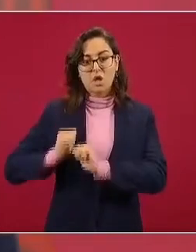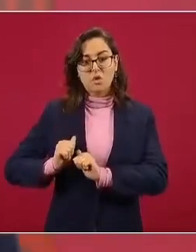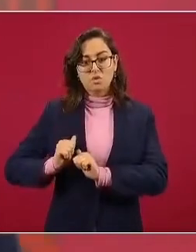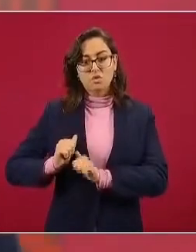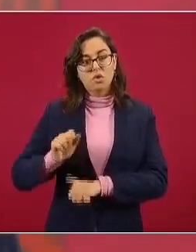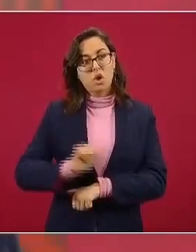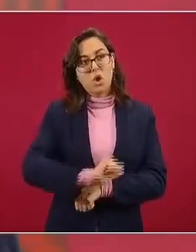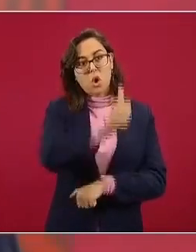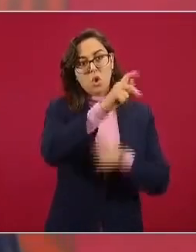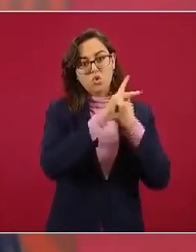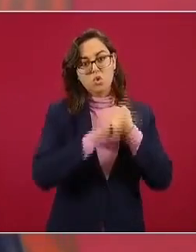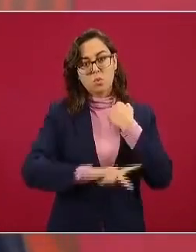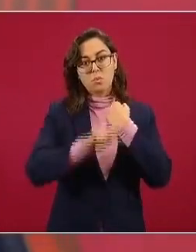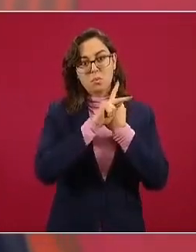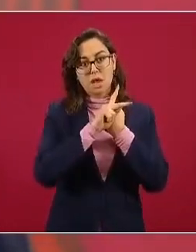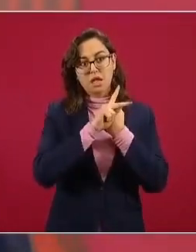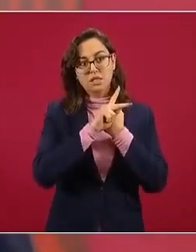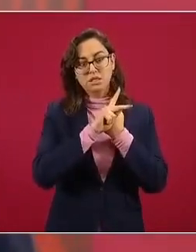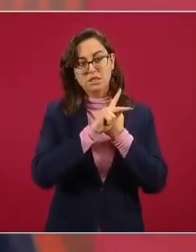del extranjero